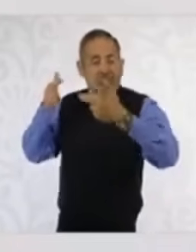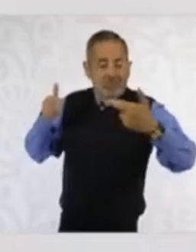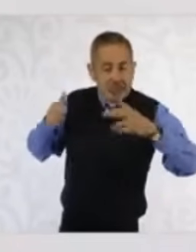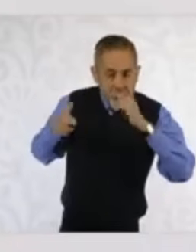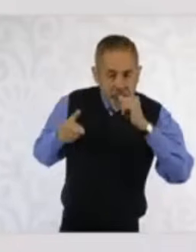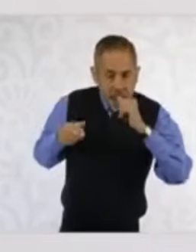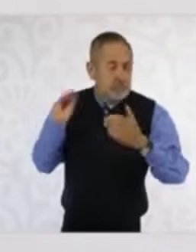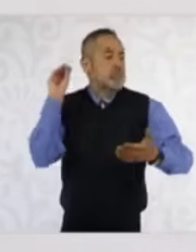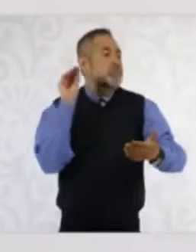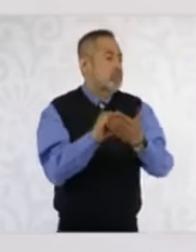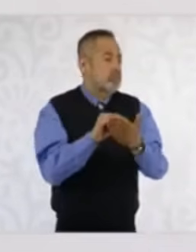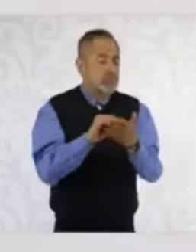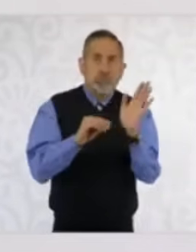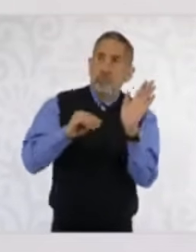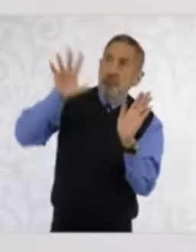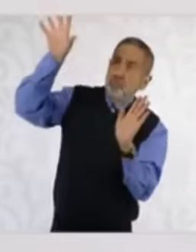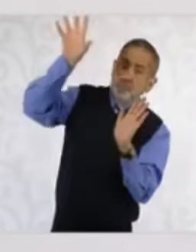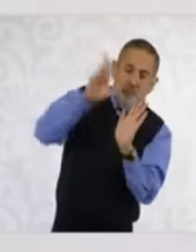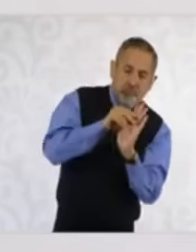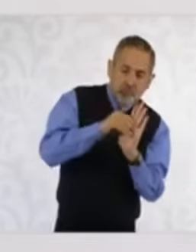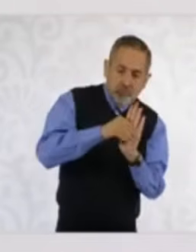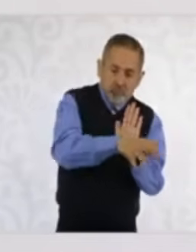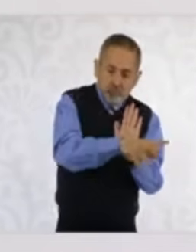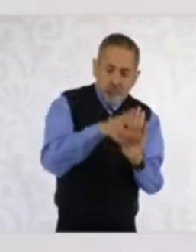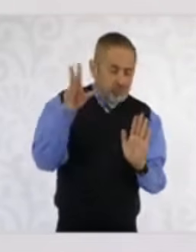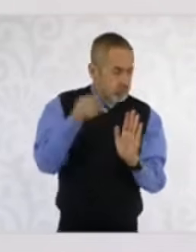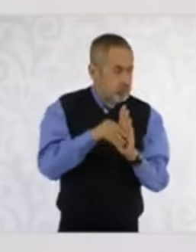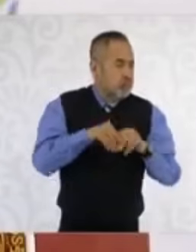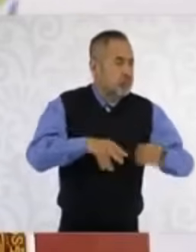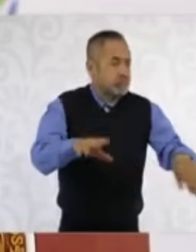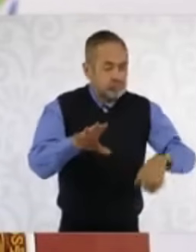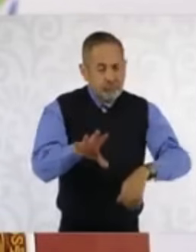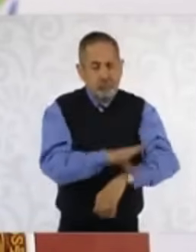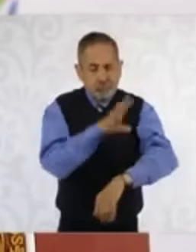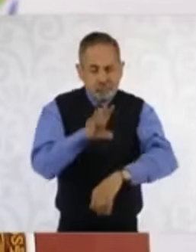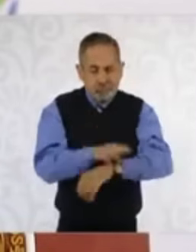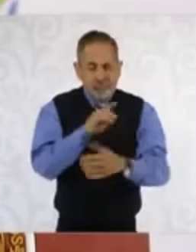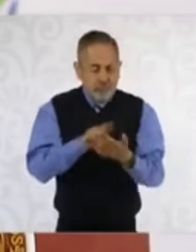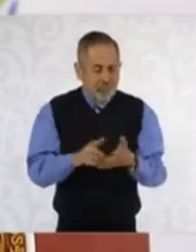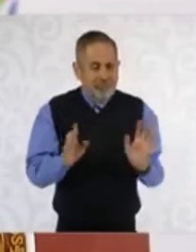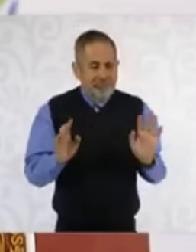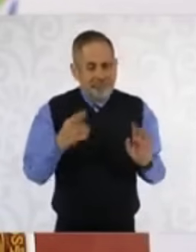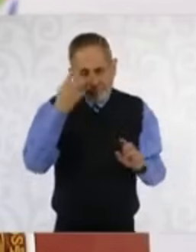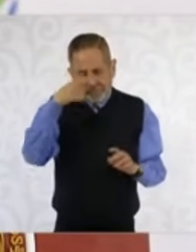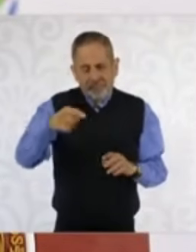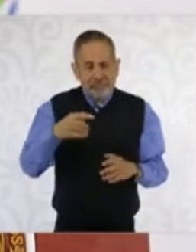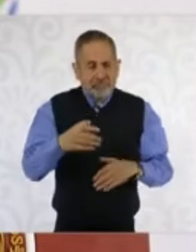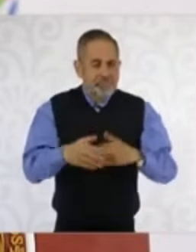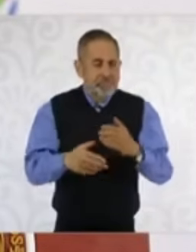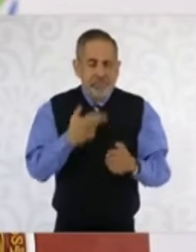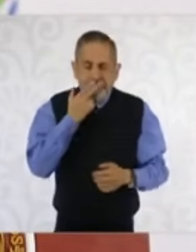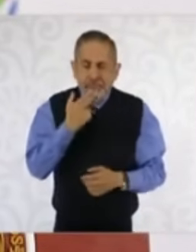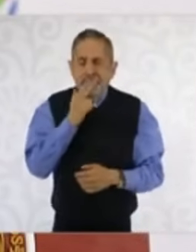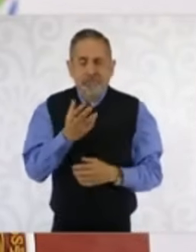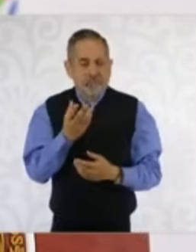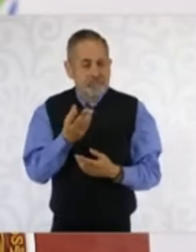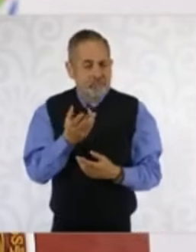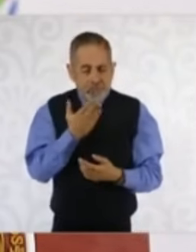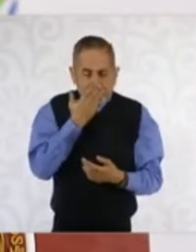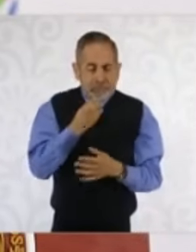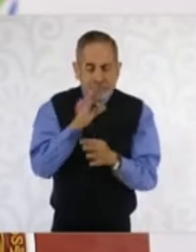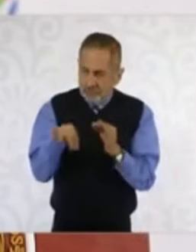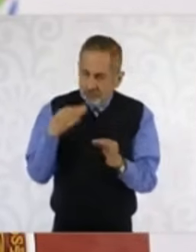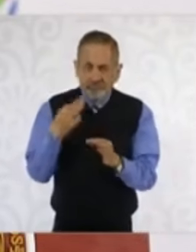expresidente Andrés Manuel López Obrador para garantizar a los trabajadores el 100% de su salario. Todos ustedes que se pensionen ya bajo el sistema de las